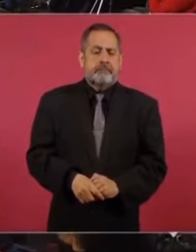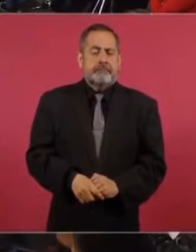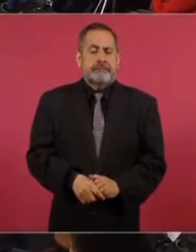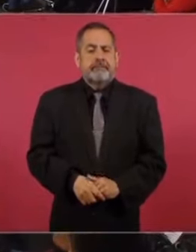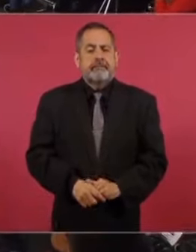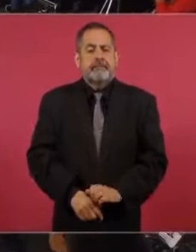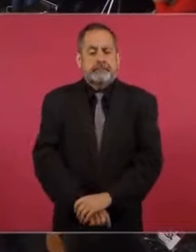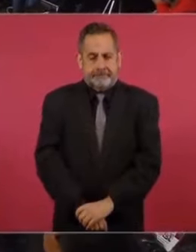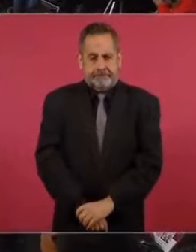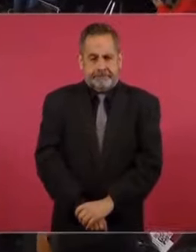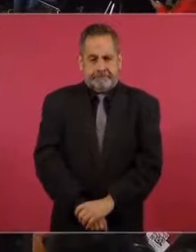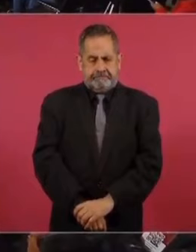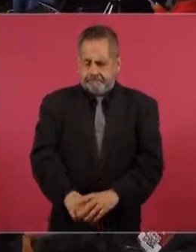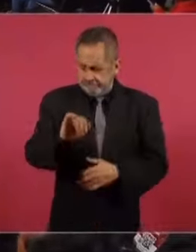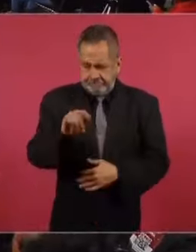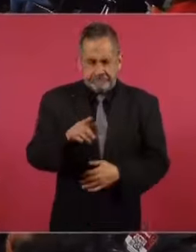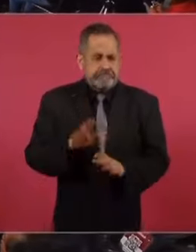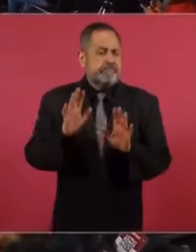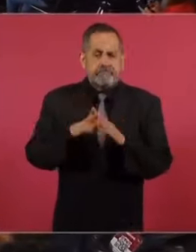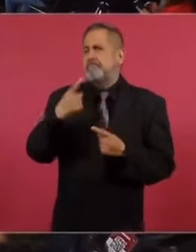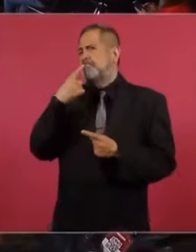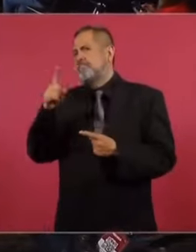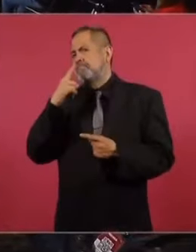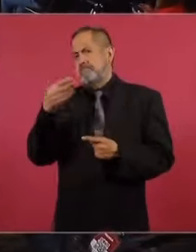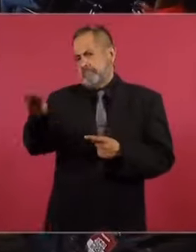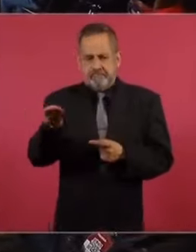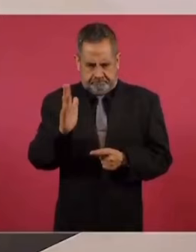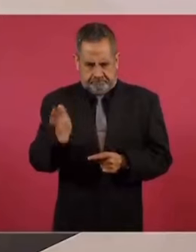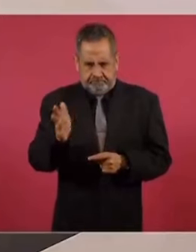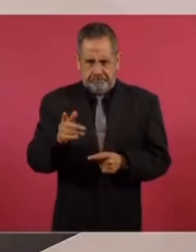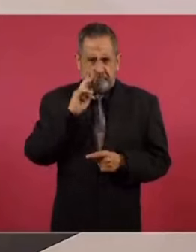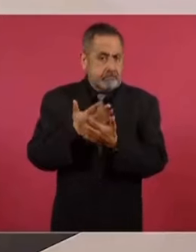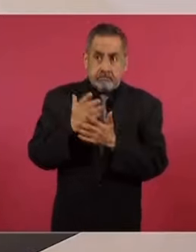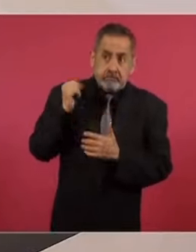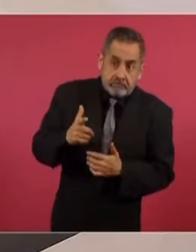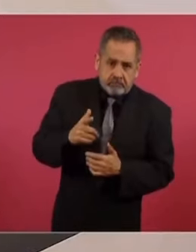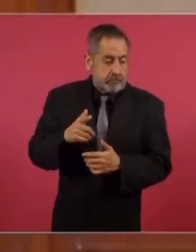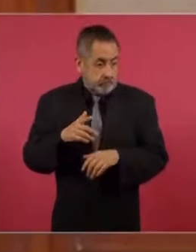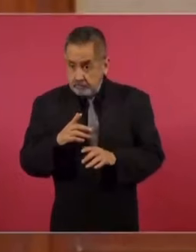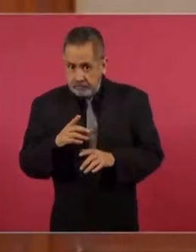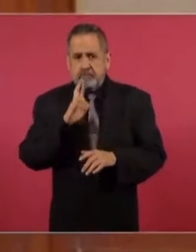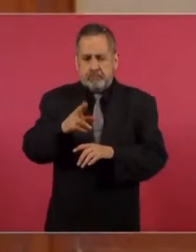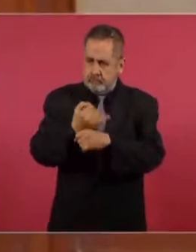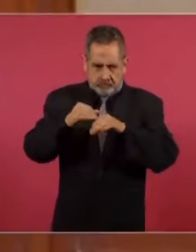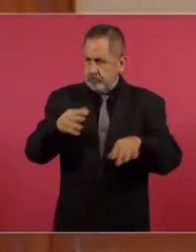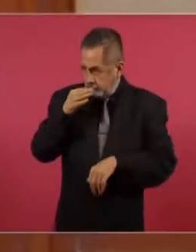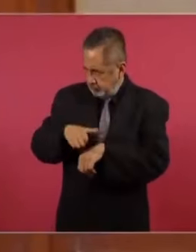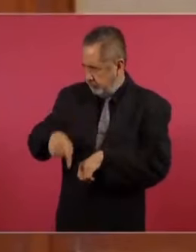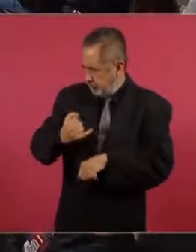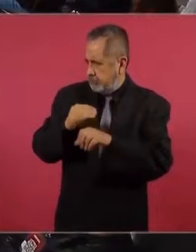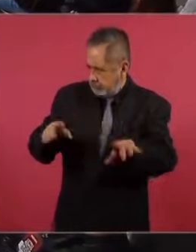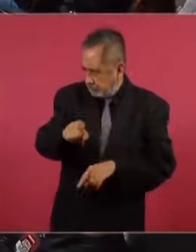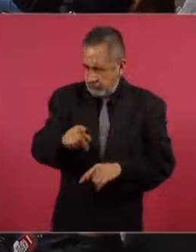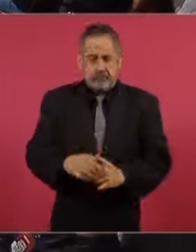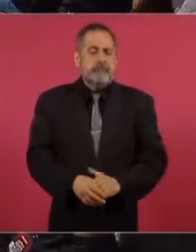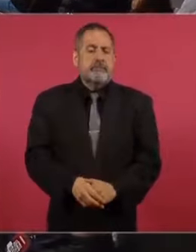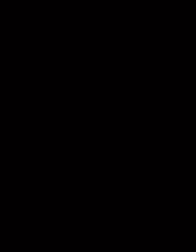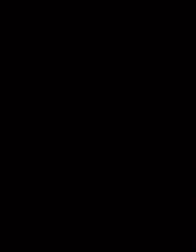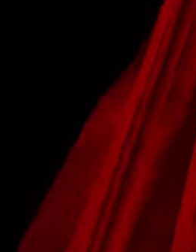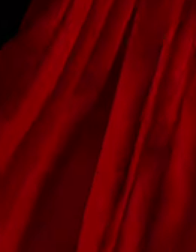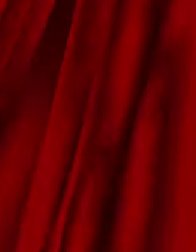el Departamento de la Fiscalía, pues está avanzando la... Sí, ya se presentaron las denuncias, vamos a, cuando tengamos algo, que se informe sobre esto.